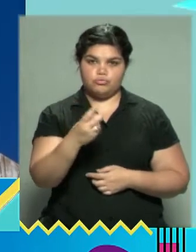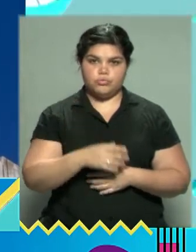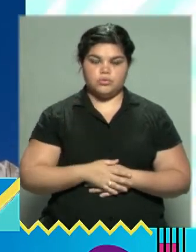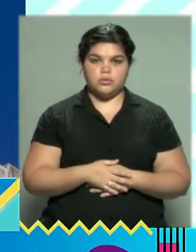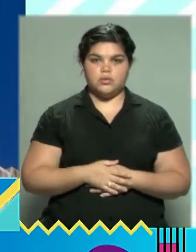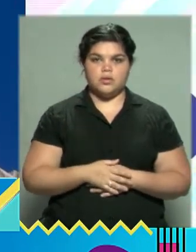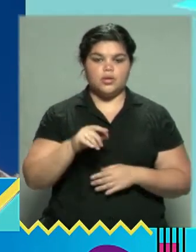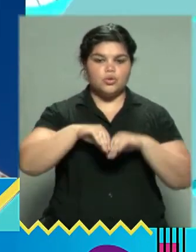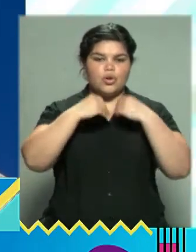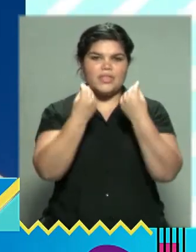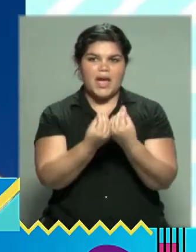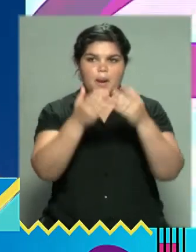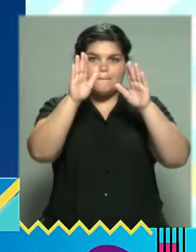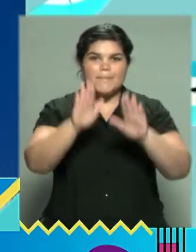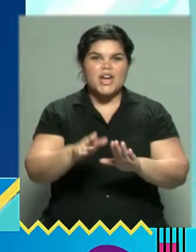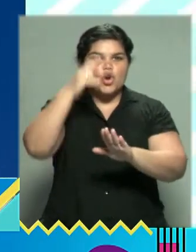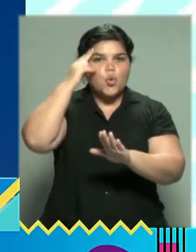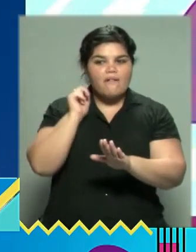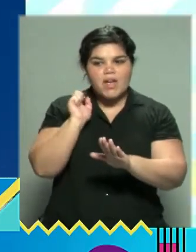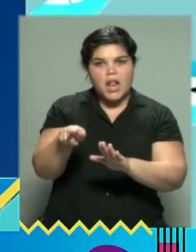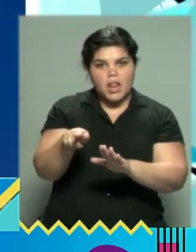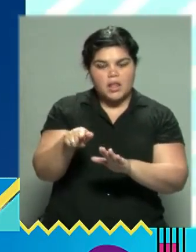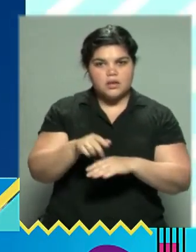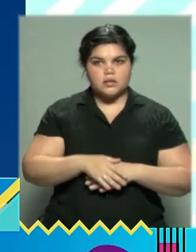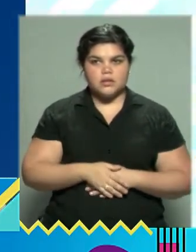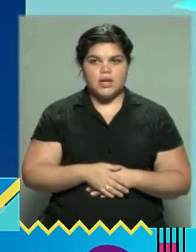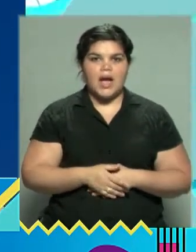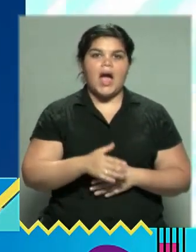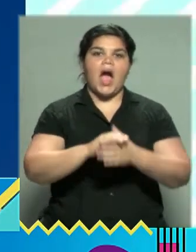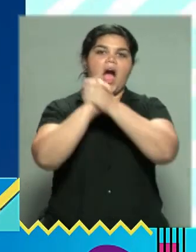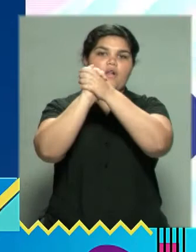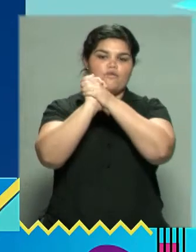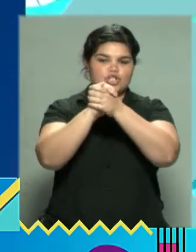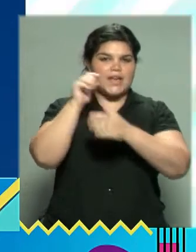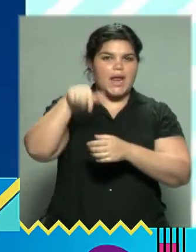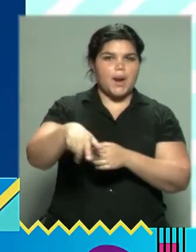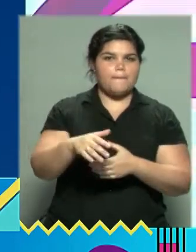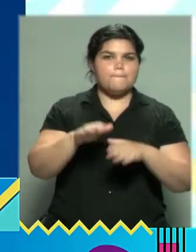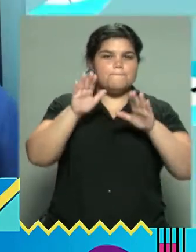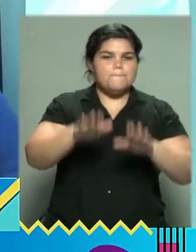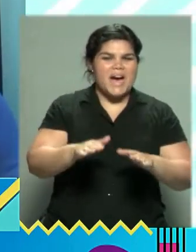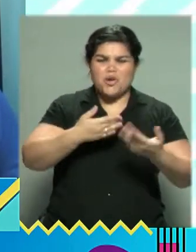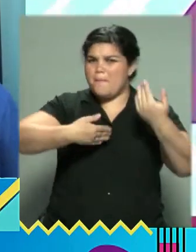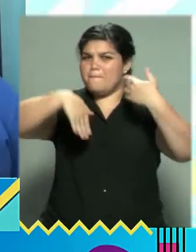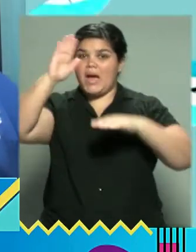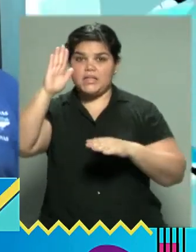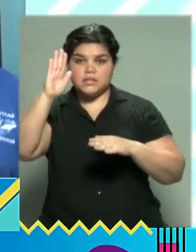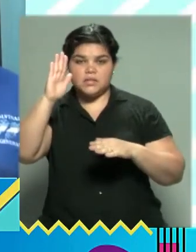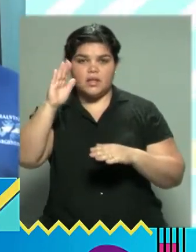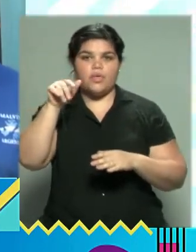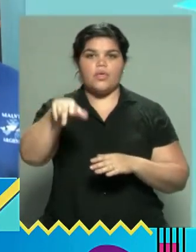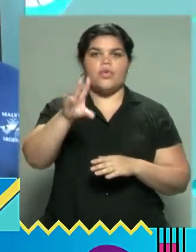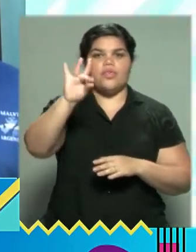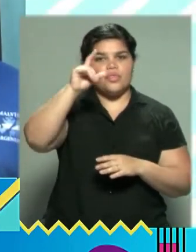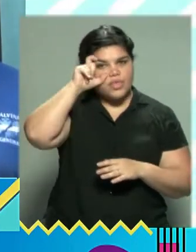Son 9 paros generales a De la Rúa. Si bien Alfonsín fue el que más paros generales tuvo, De la Rúa, digamos, el que fue en